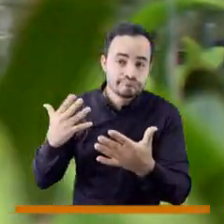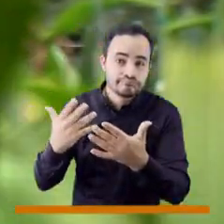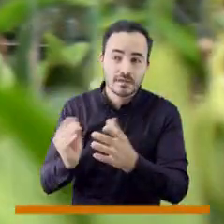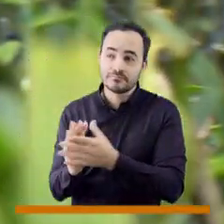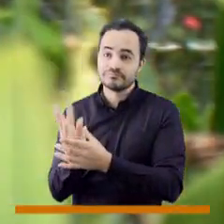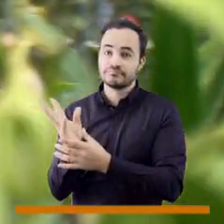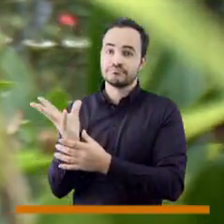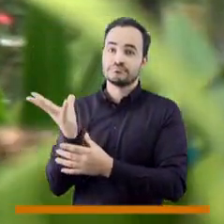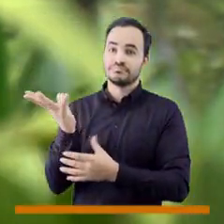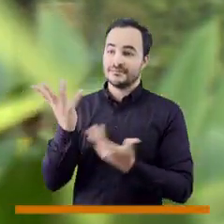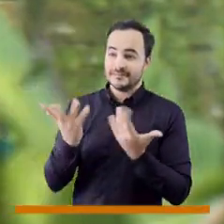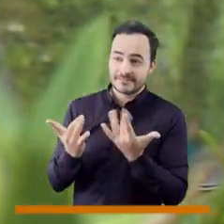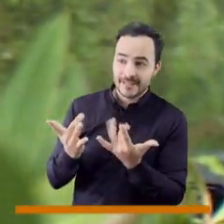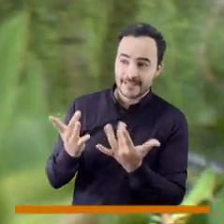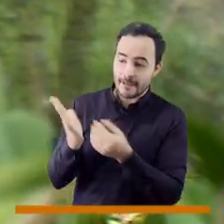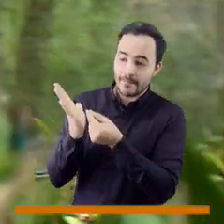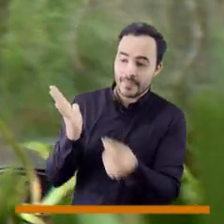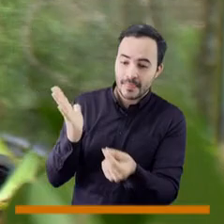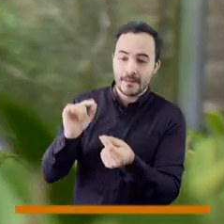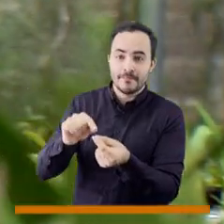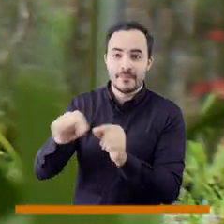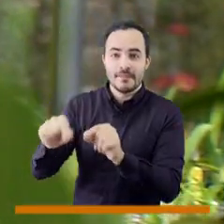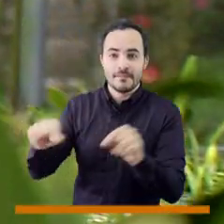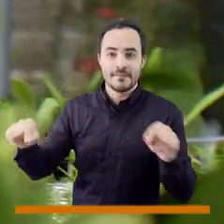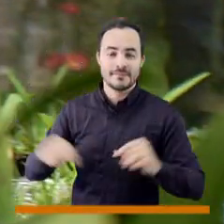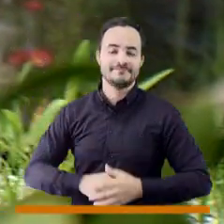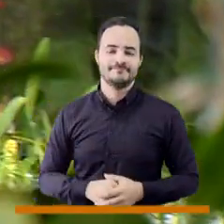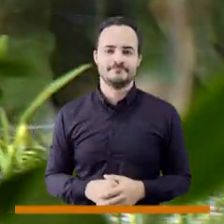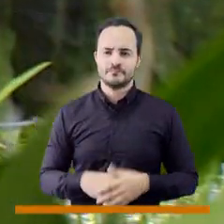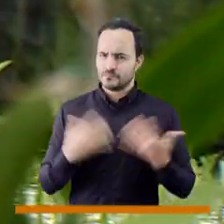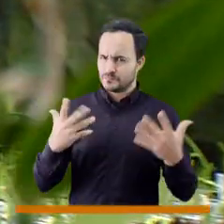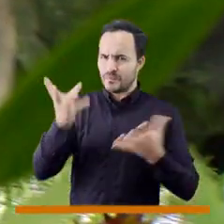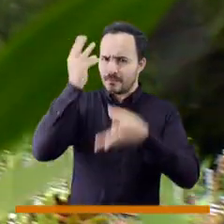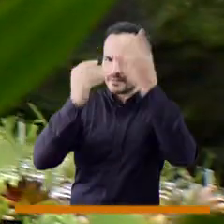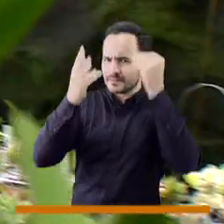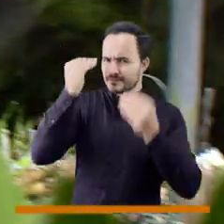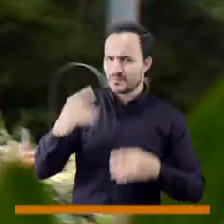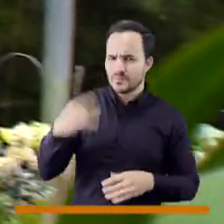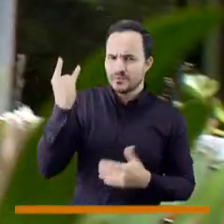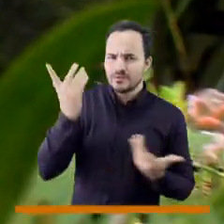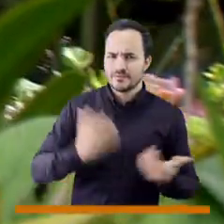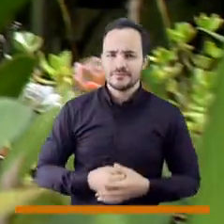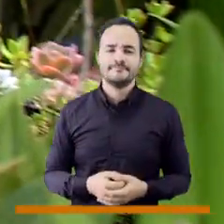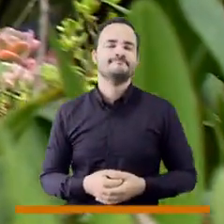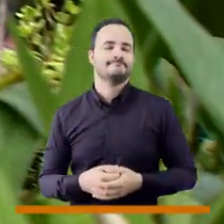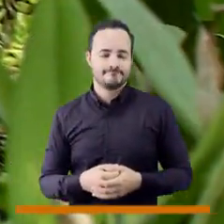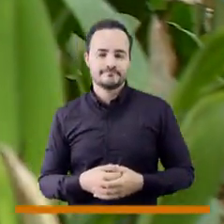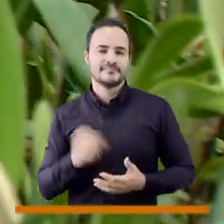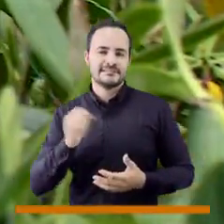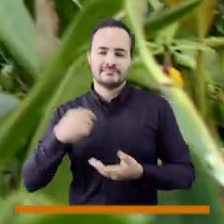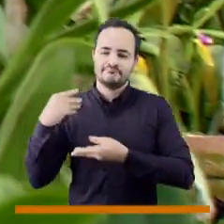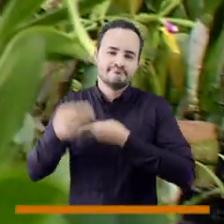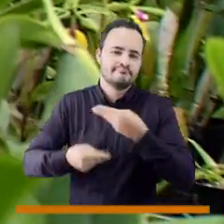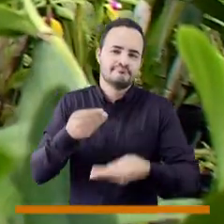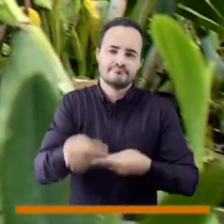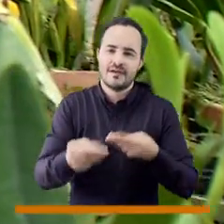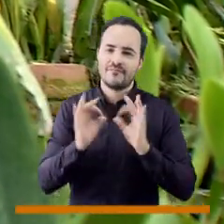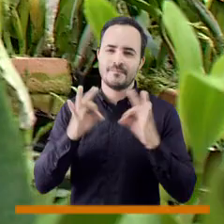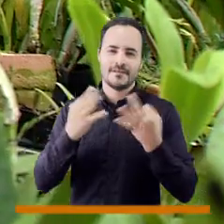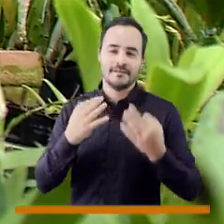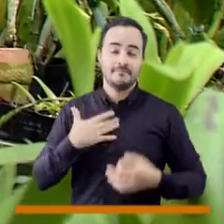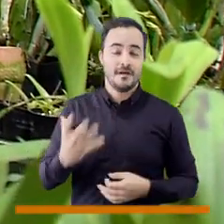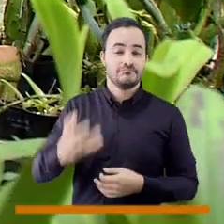florezcan nuestras propias semillas. Camilo, ¿y ustedes cómo aprendieron tanto de esta planta? Bueno, esto es más una herencia